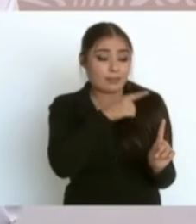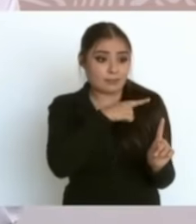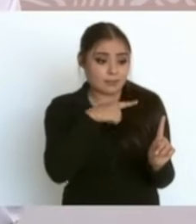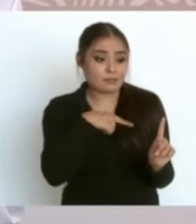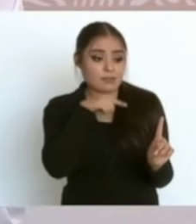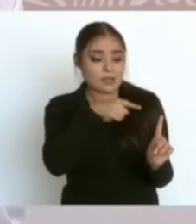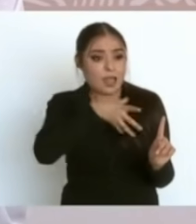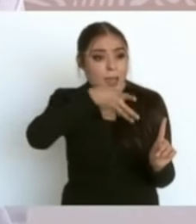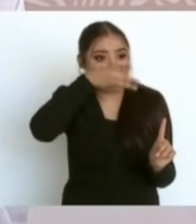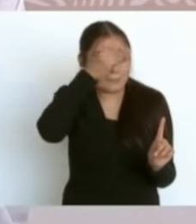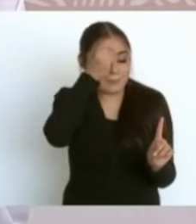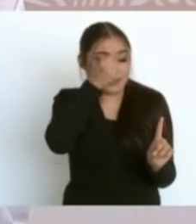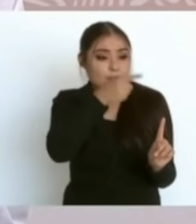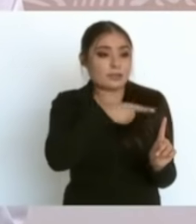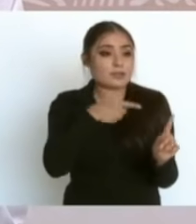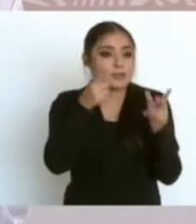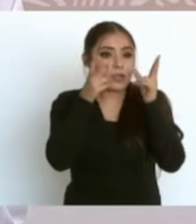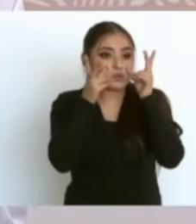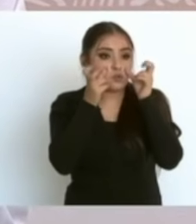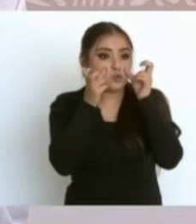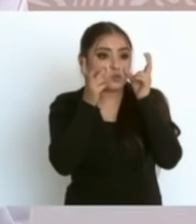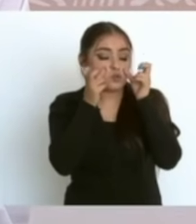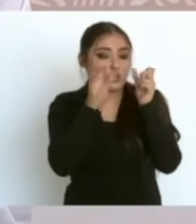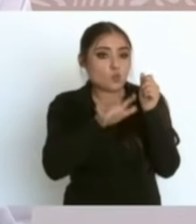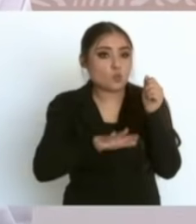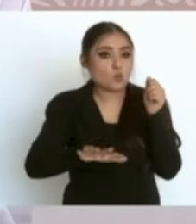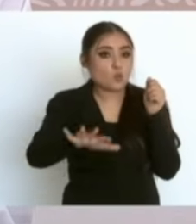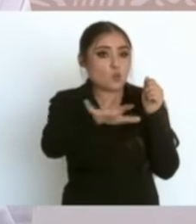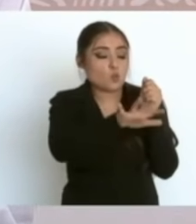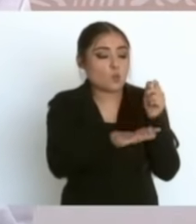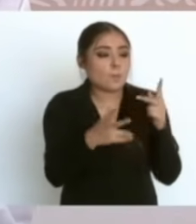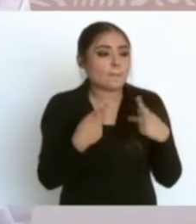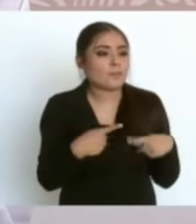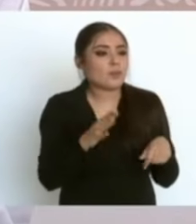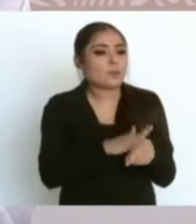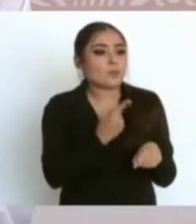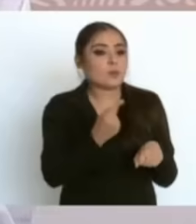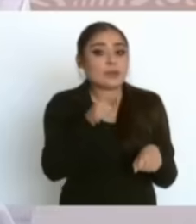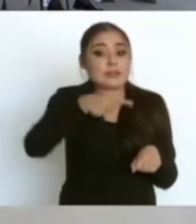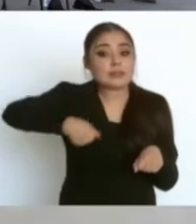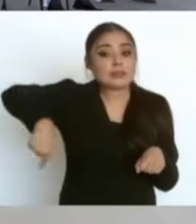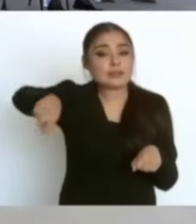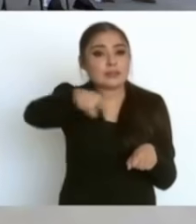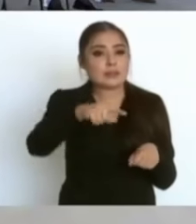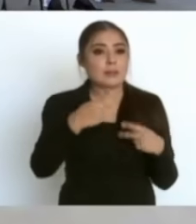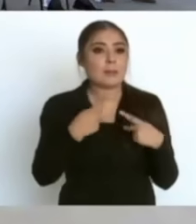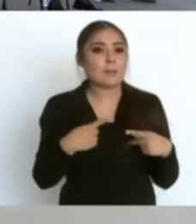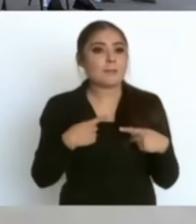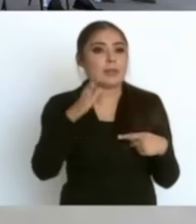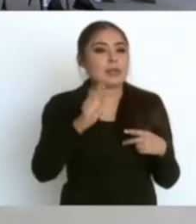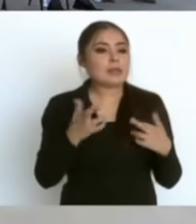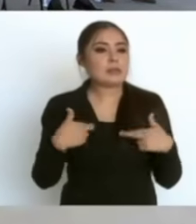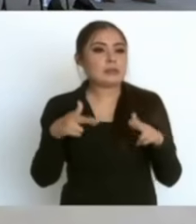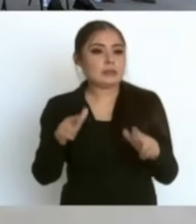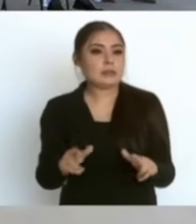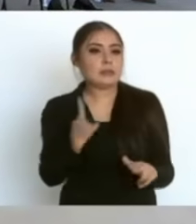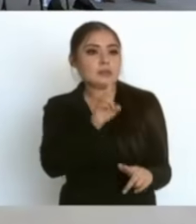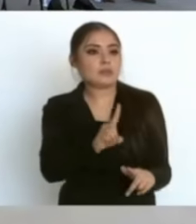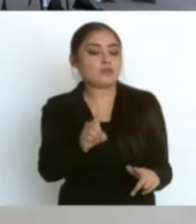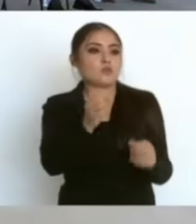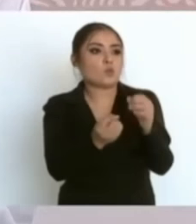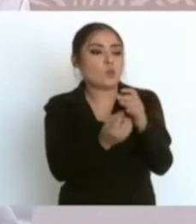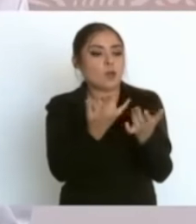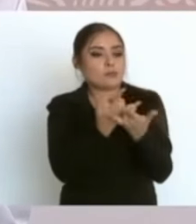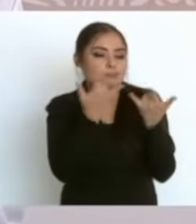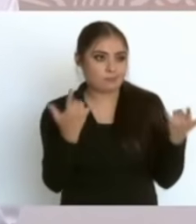a escuchar al pueblo la voz del pueblo es la voz de dios es la voz de la historia